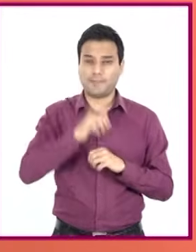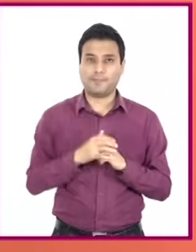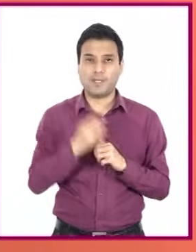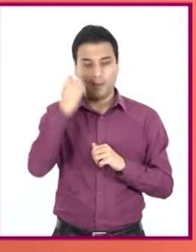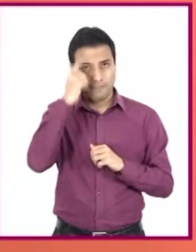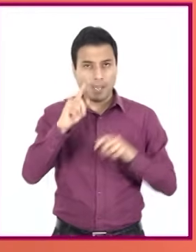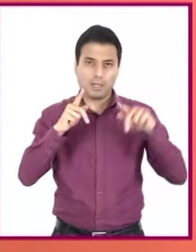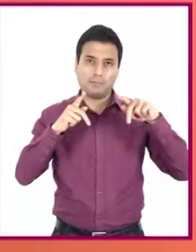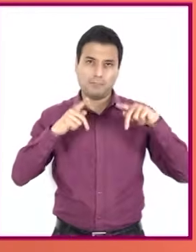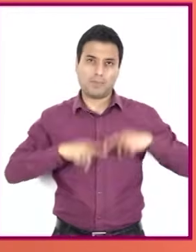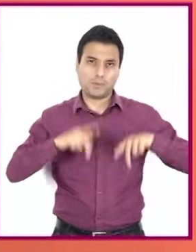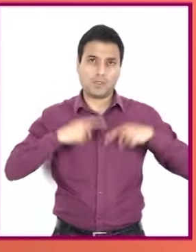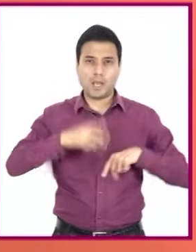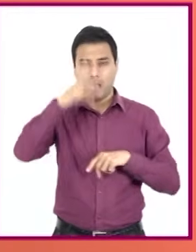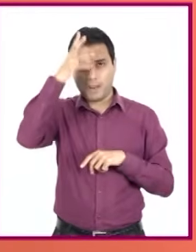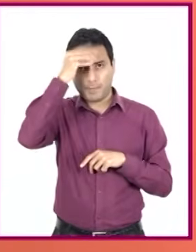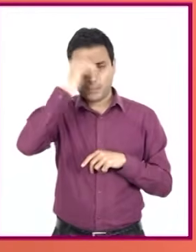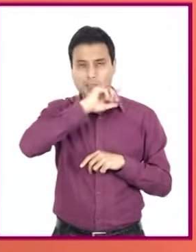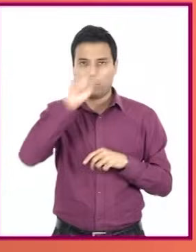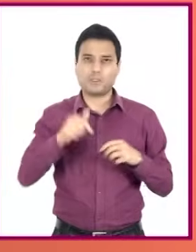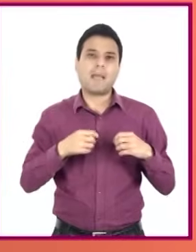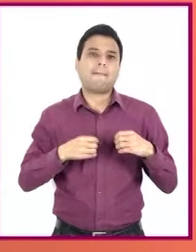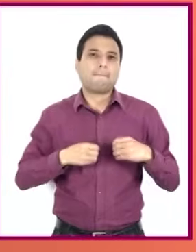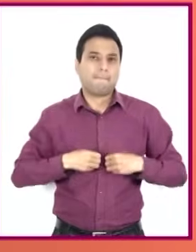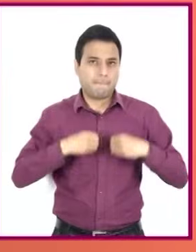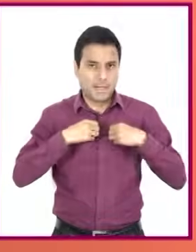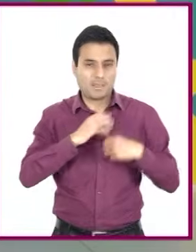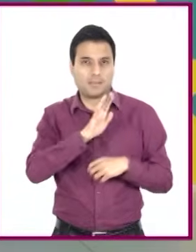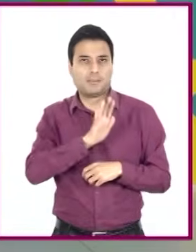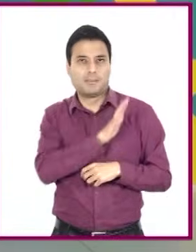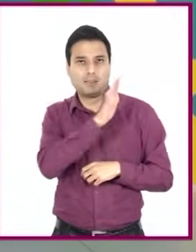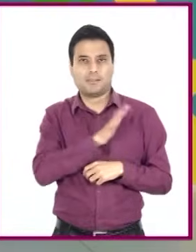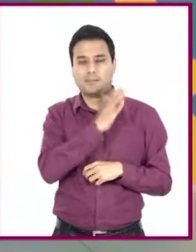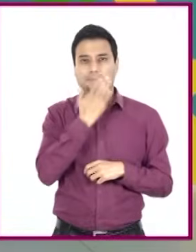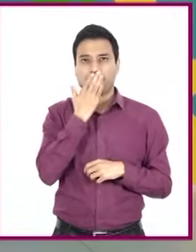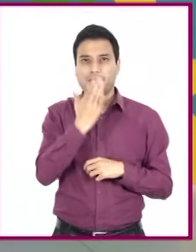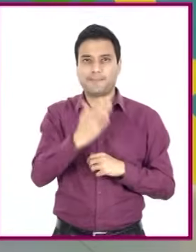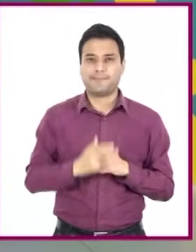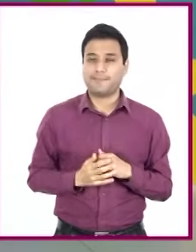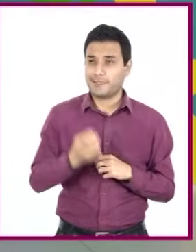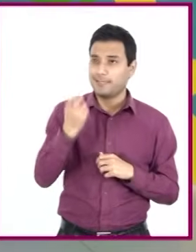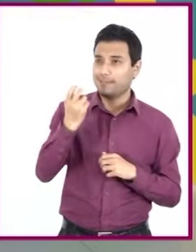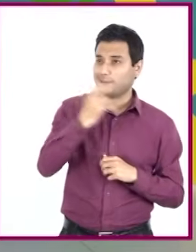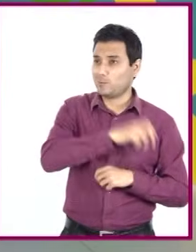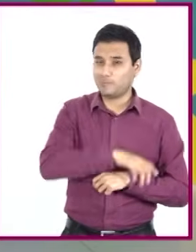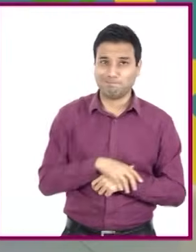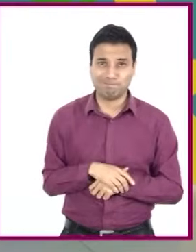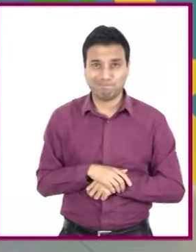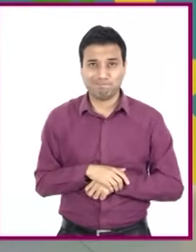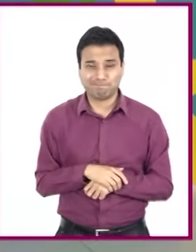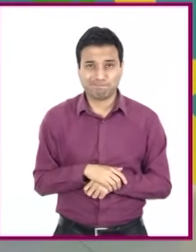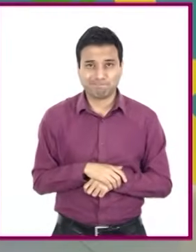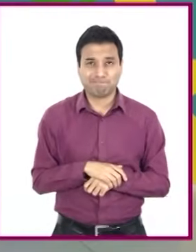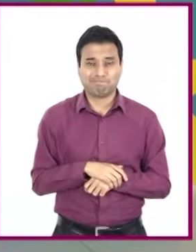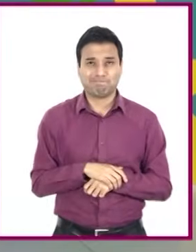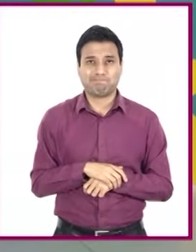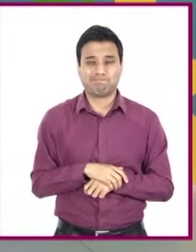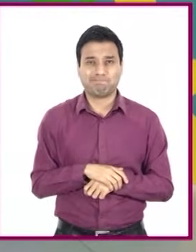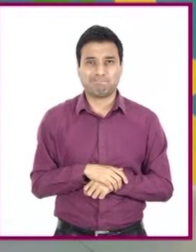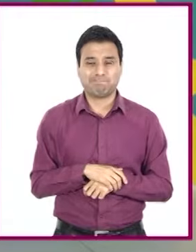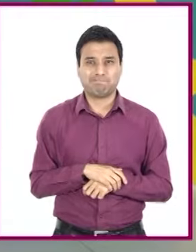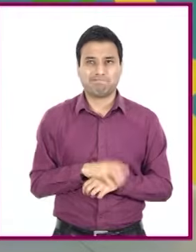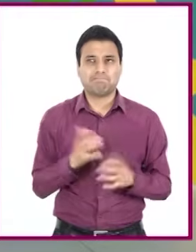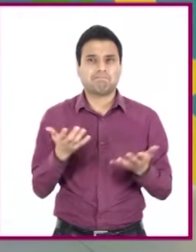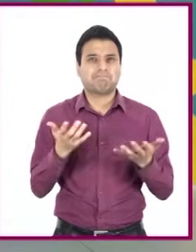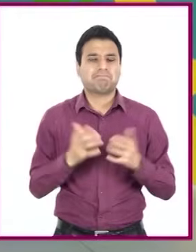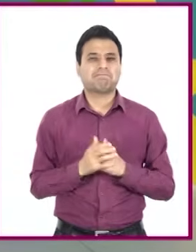aplicadas en el mejoramiento de la calidad de la vida de las personas. Exactamente, maestra. ¿Qué podrías